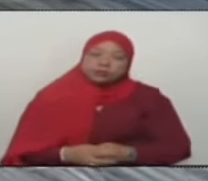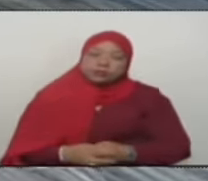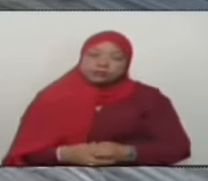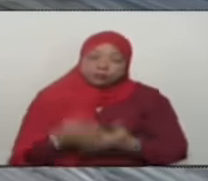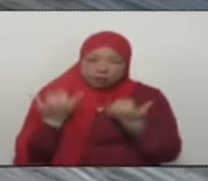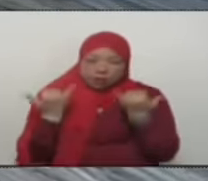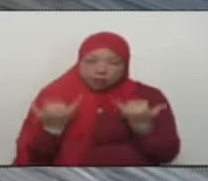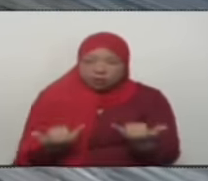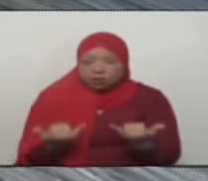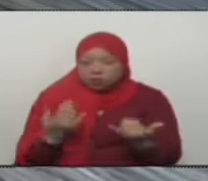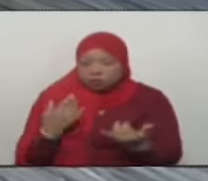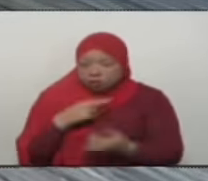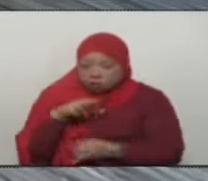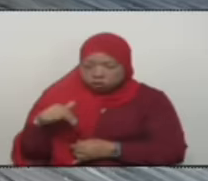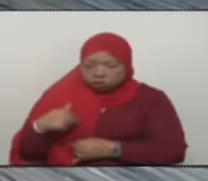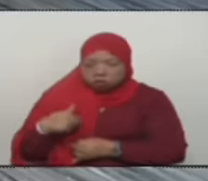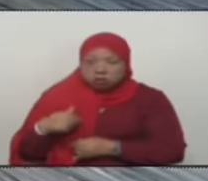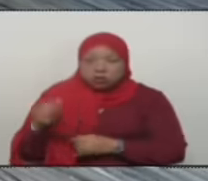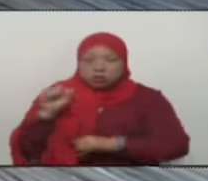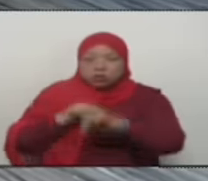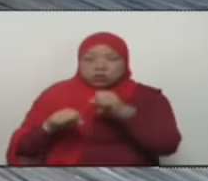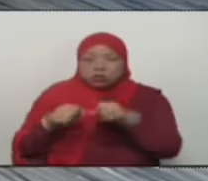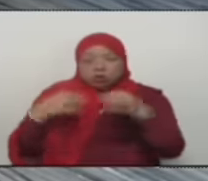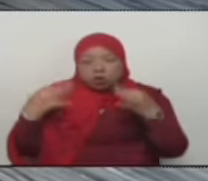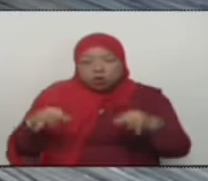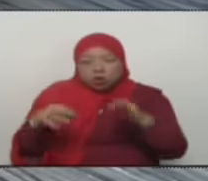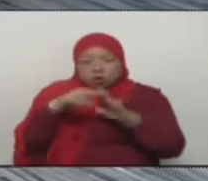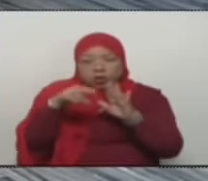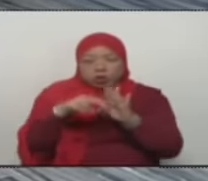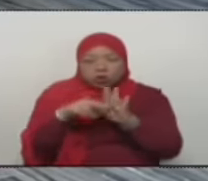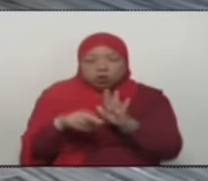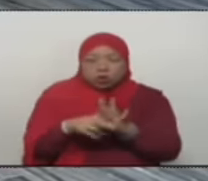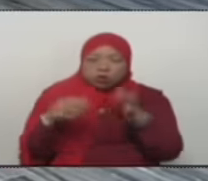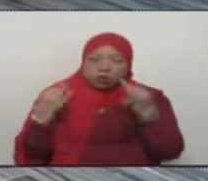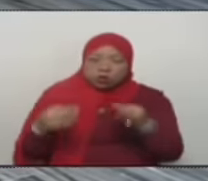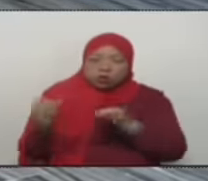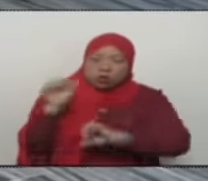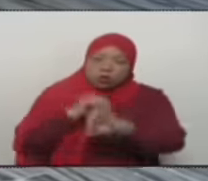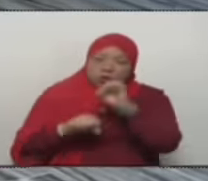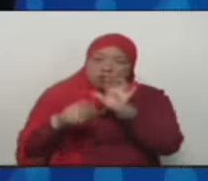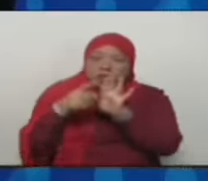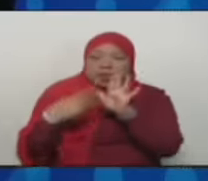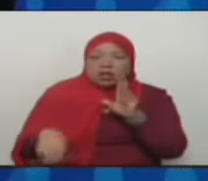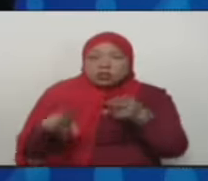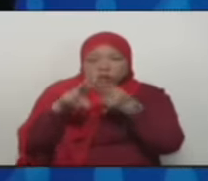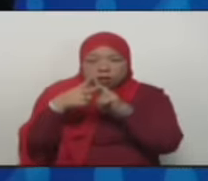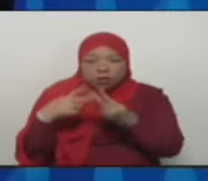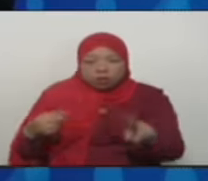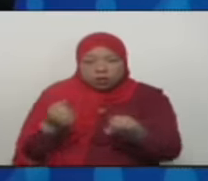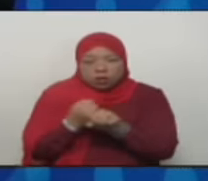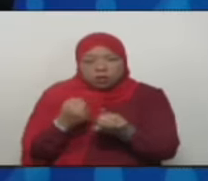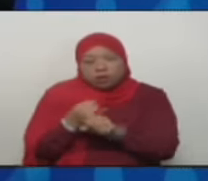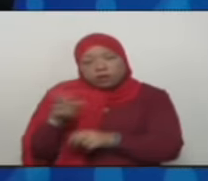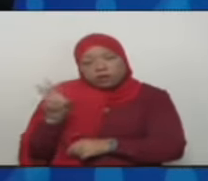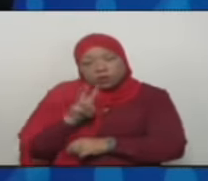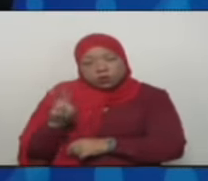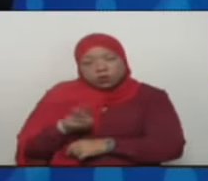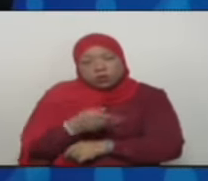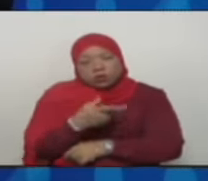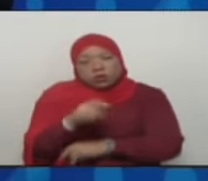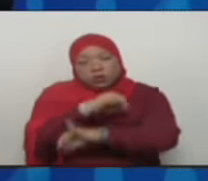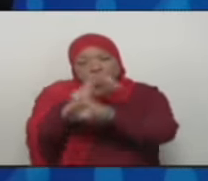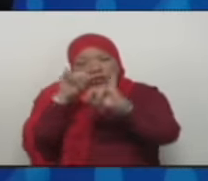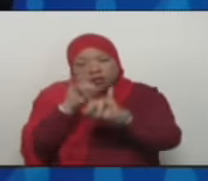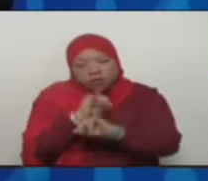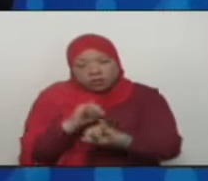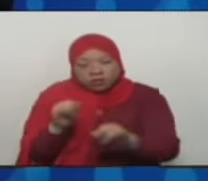hoy? Estamos regularizando, normalizando y defendiendo el derecho a la paz de Venezuela. Yo les deseo mucho éxito